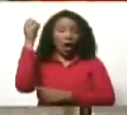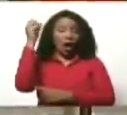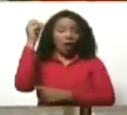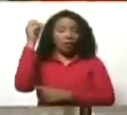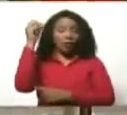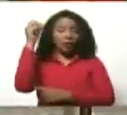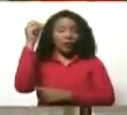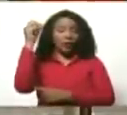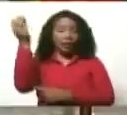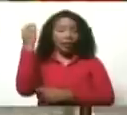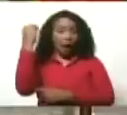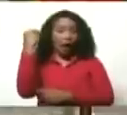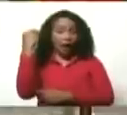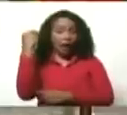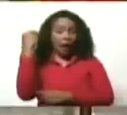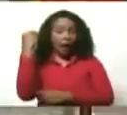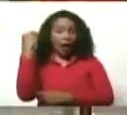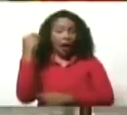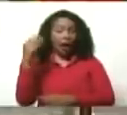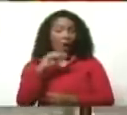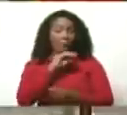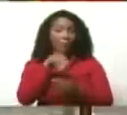dorado, lo hiciese